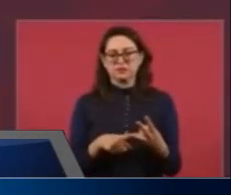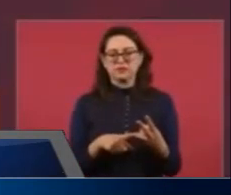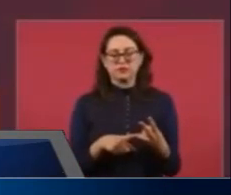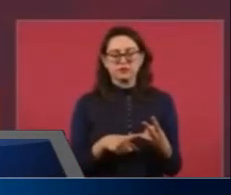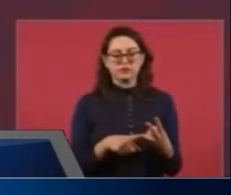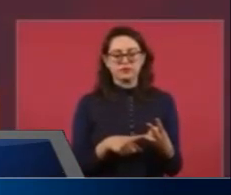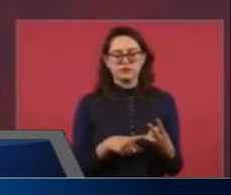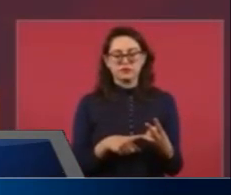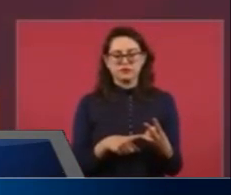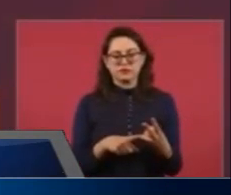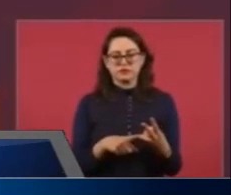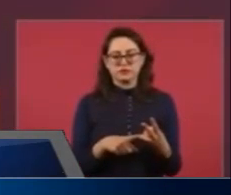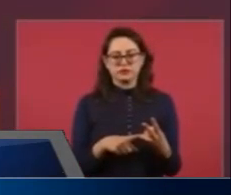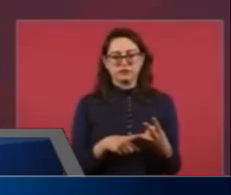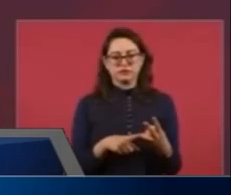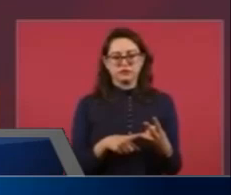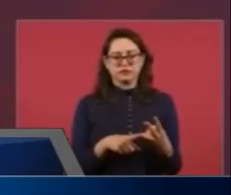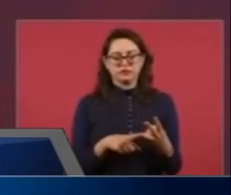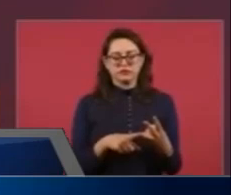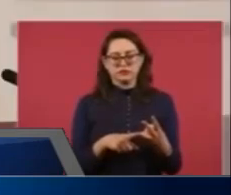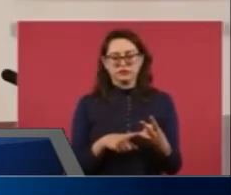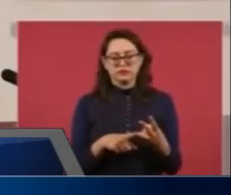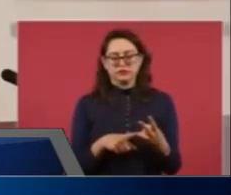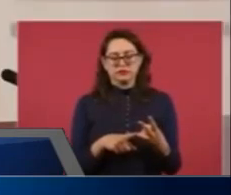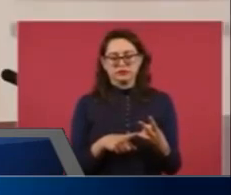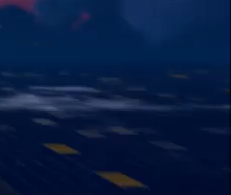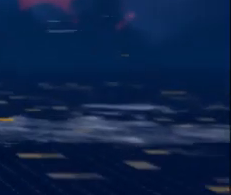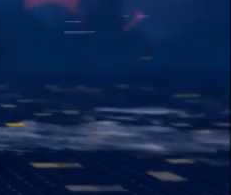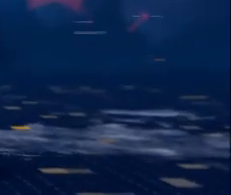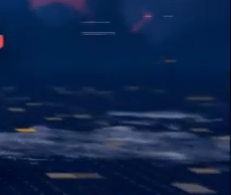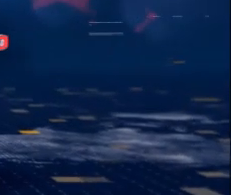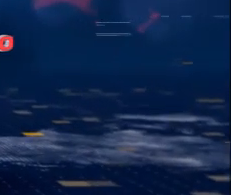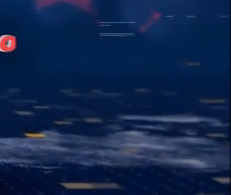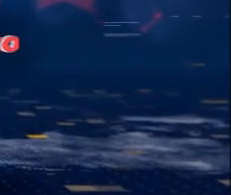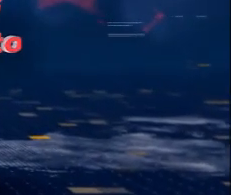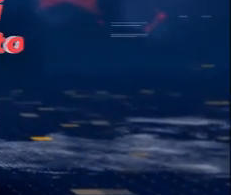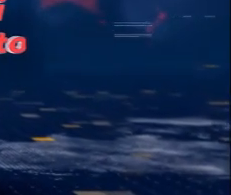Monreal, Manuel Velasco y Gerardo Fernández Noroña. Información, Kevin Bretón.